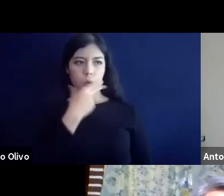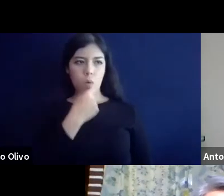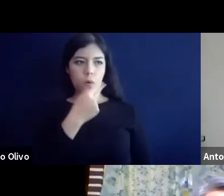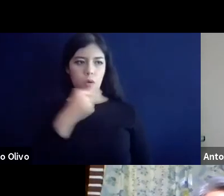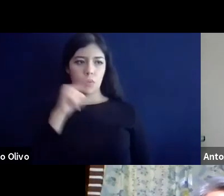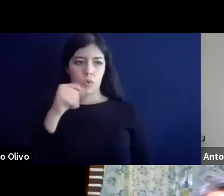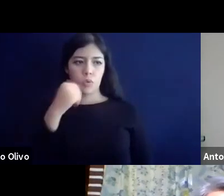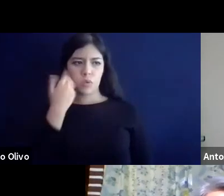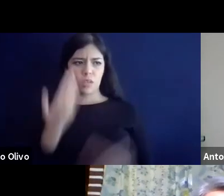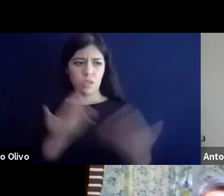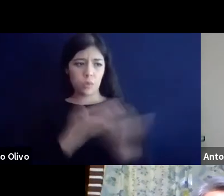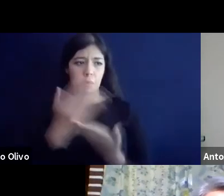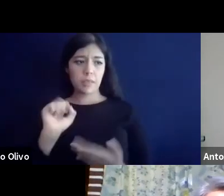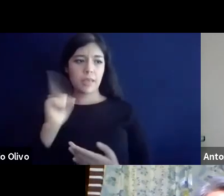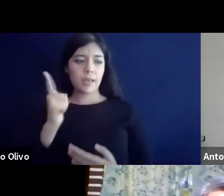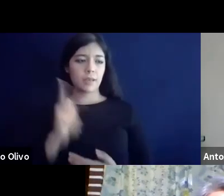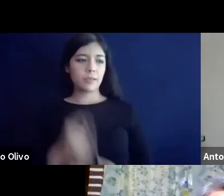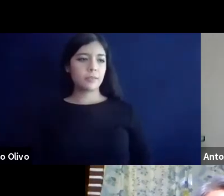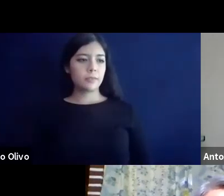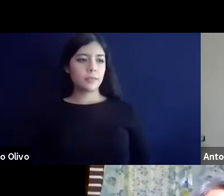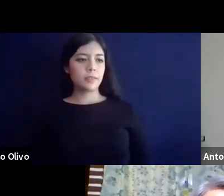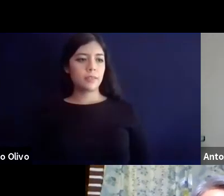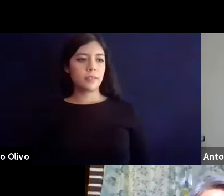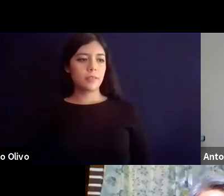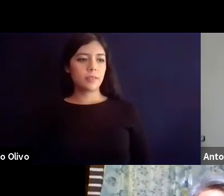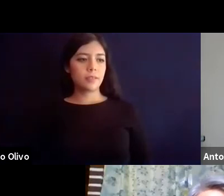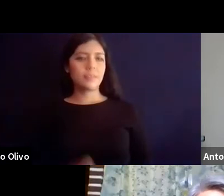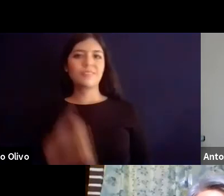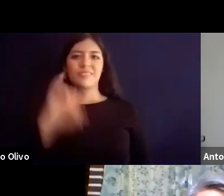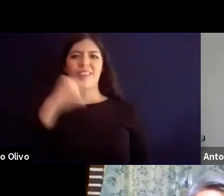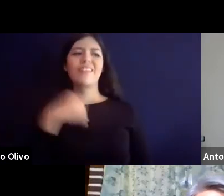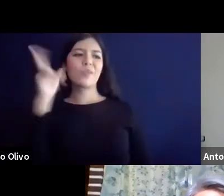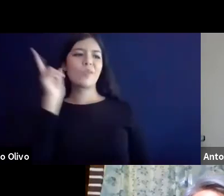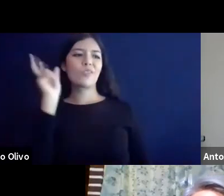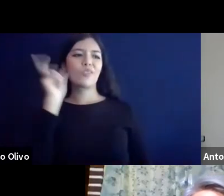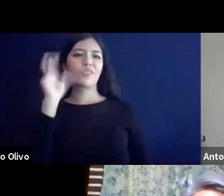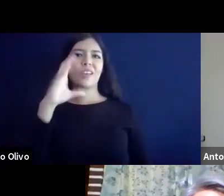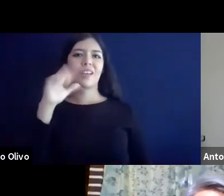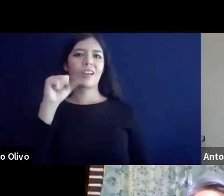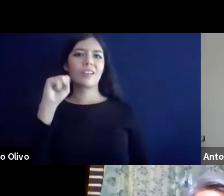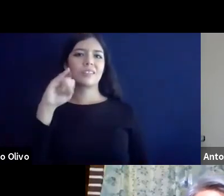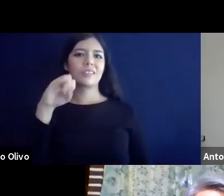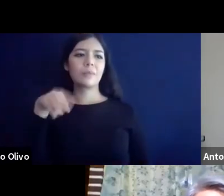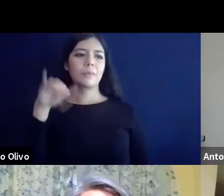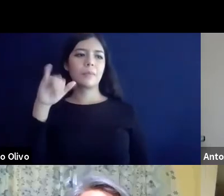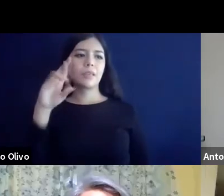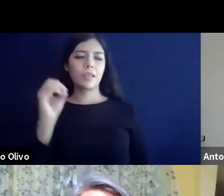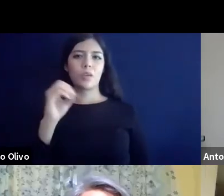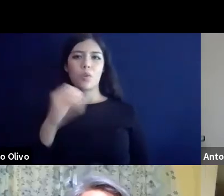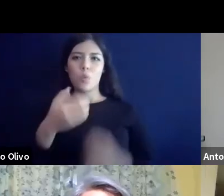Sí, de hecho, me dio mucho gusto oírlo entrar. Casimiro, un gusto saludarte.